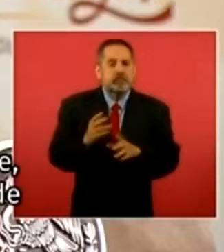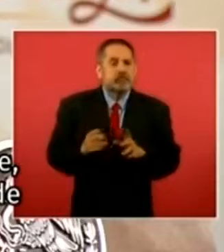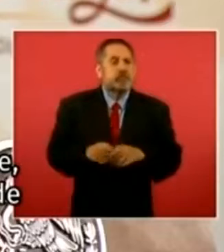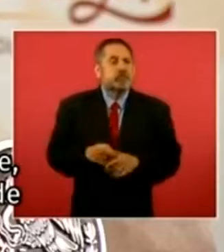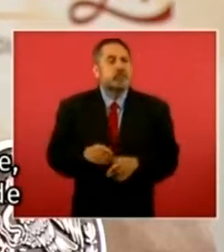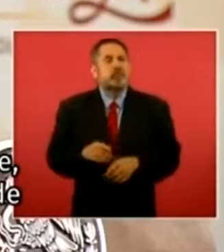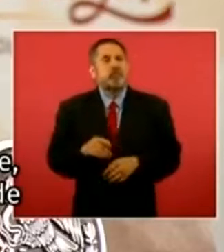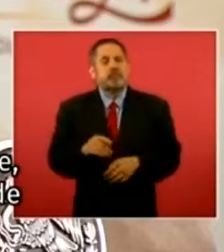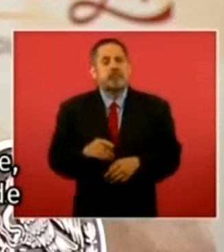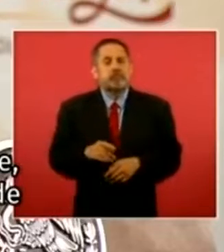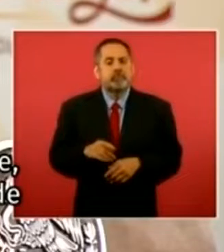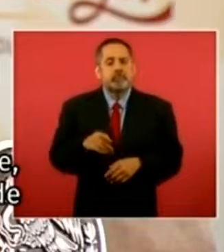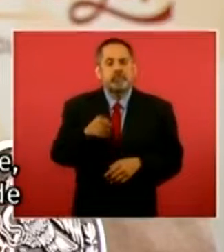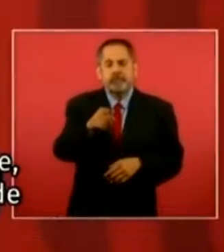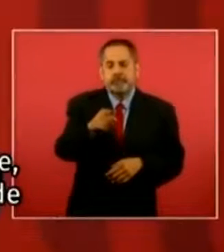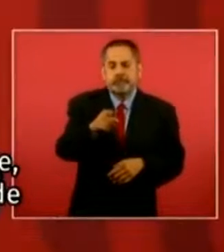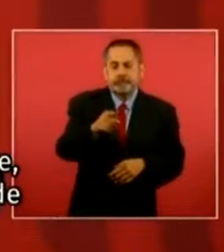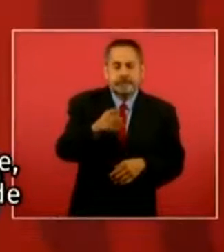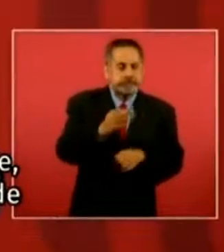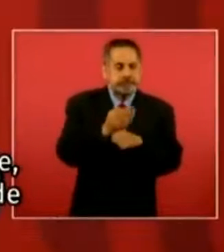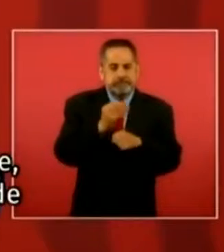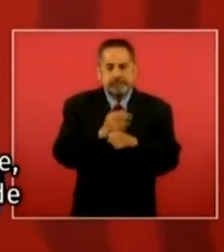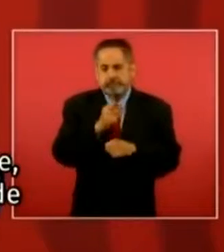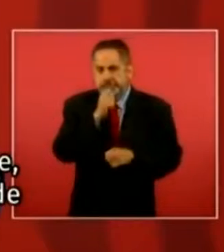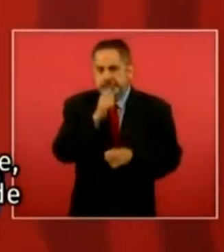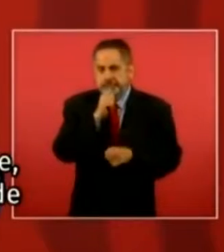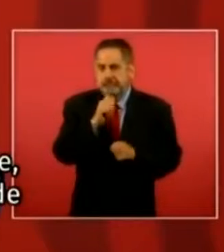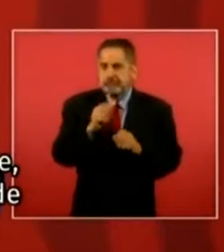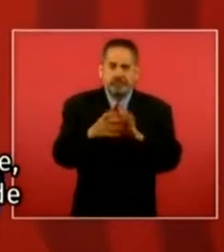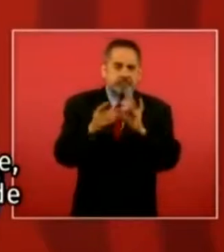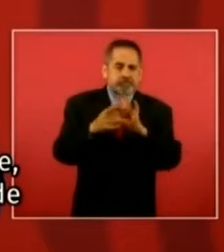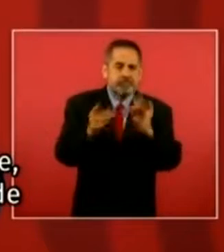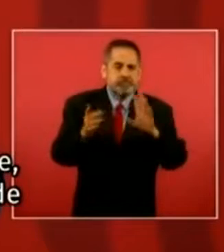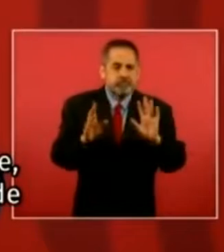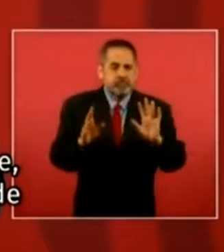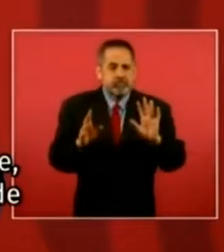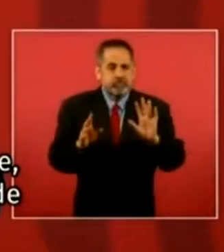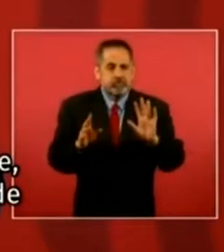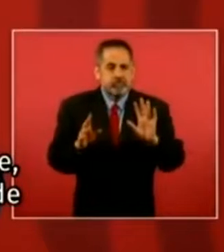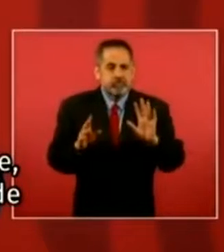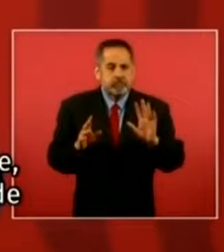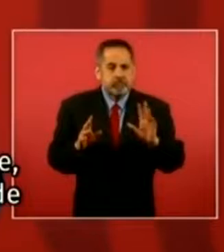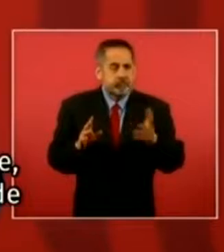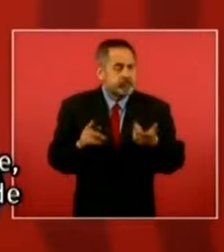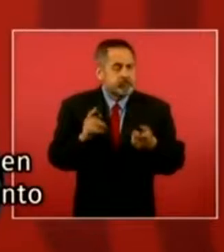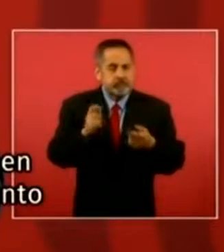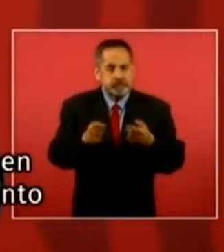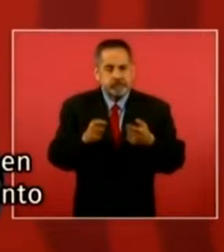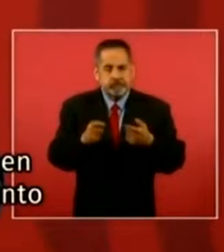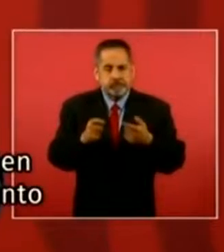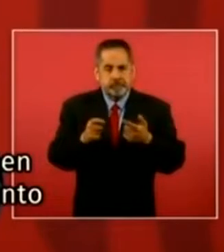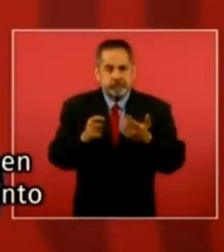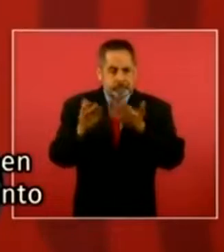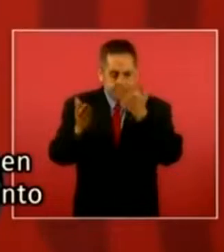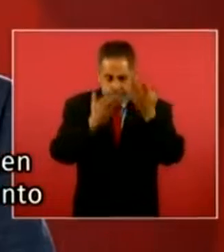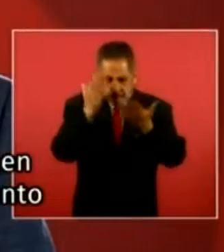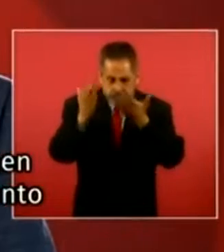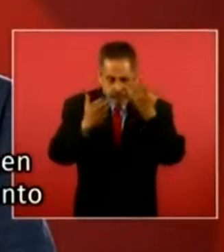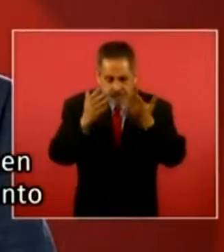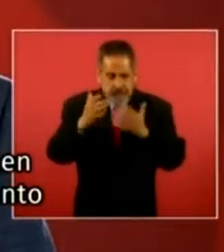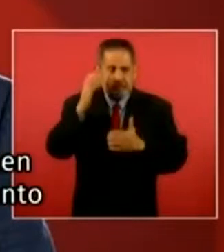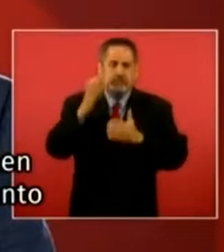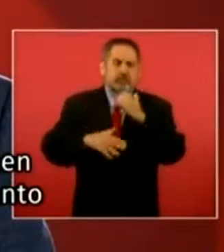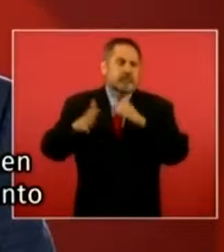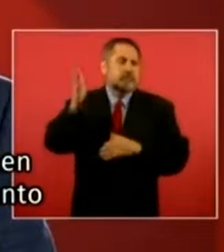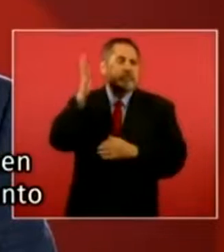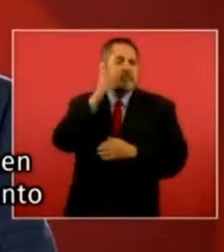no es aconsejable el que se suspenda ese proceso de formación tan importante